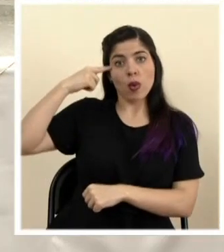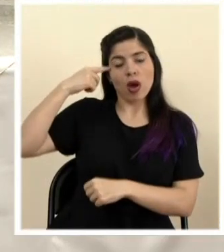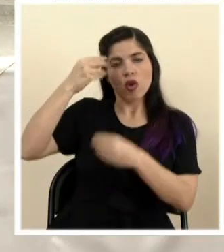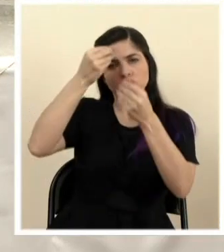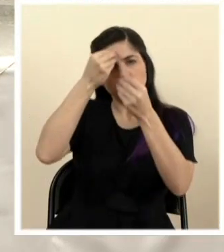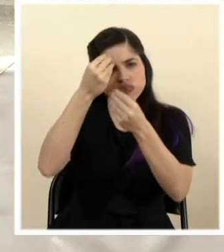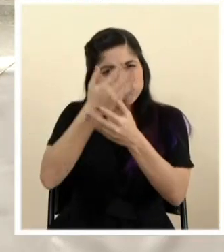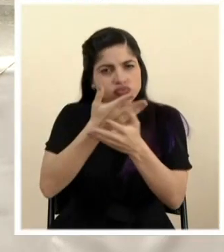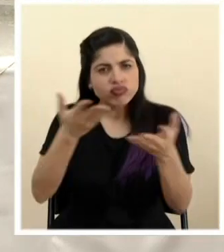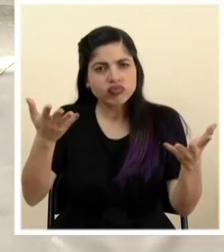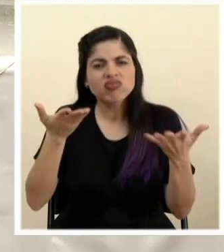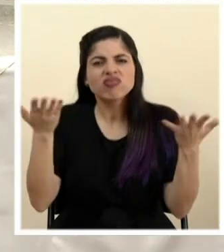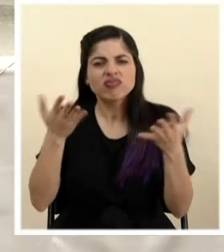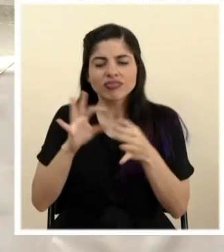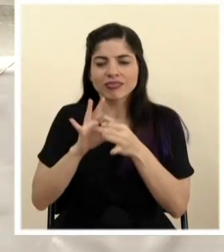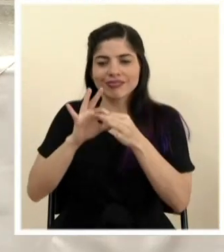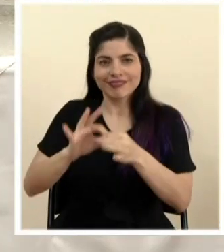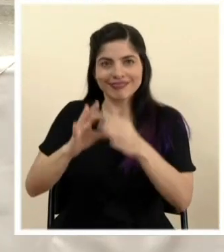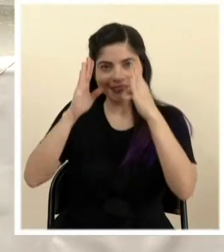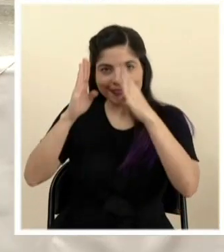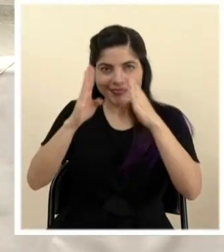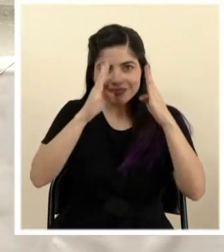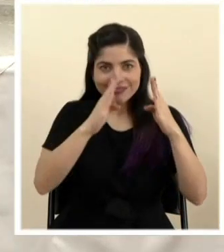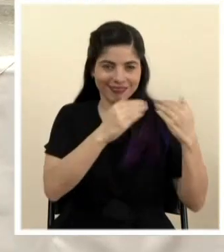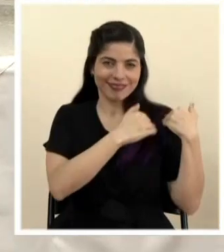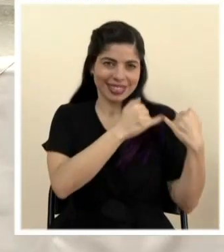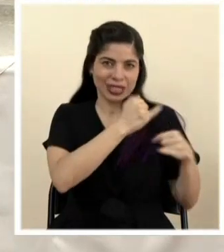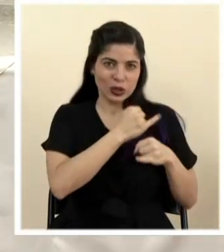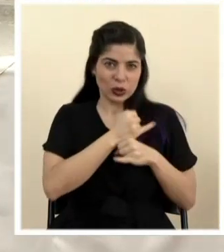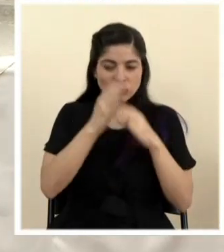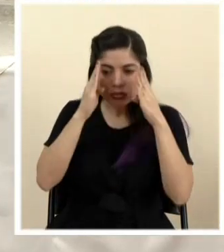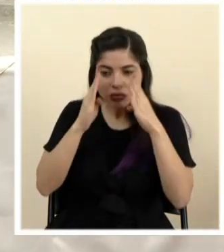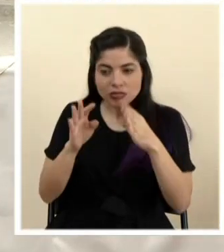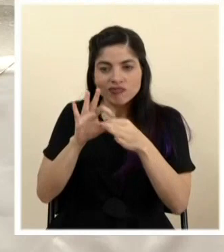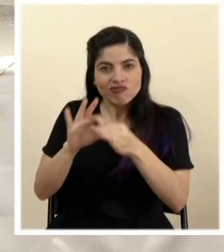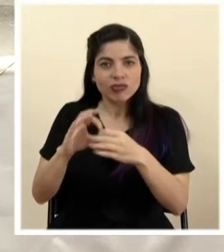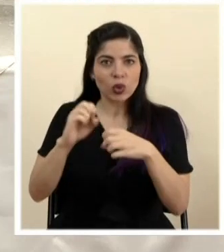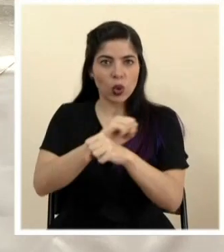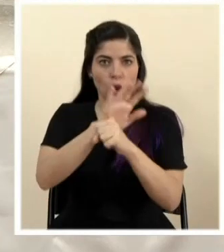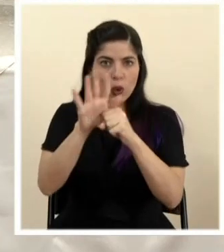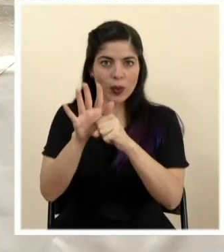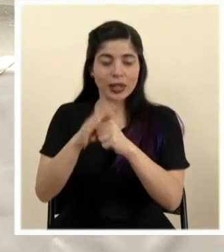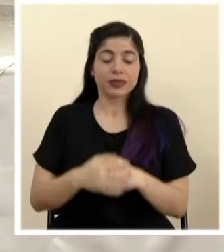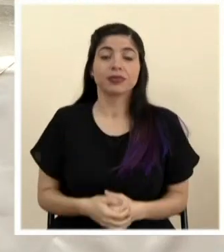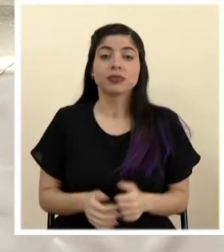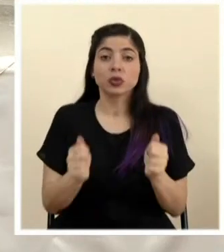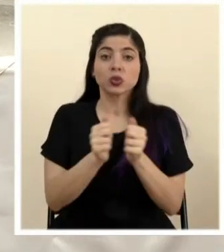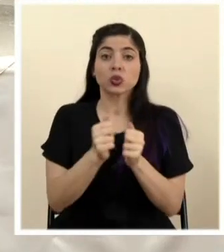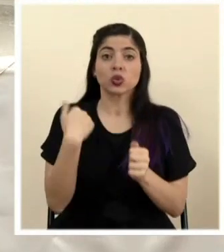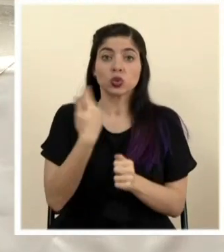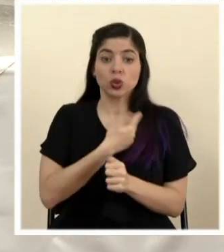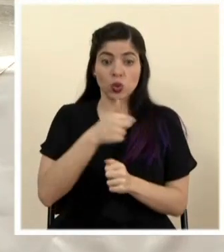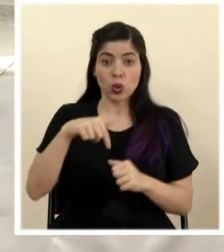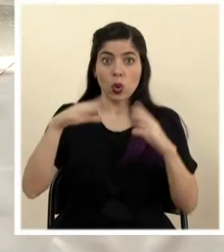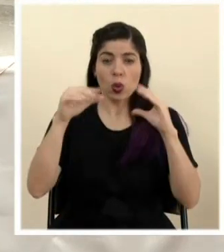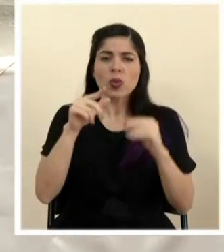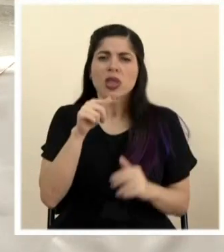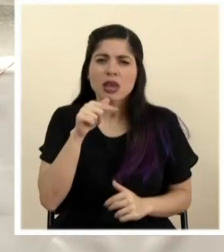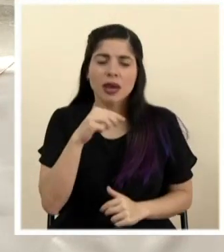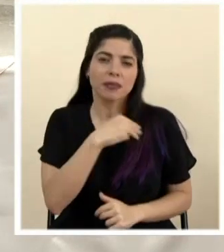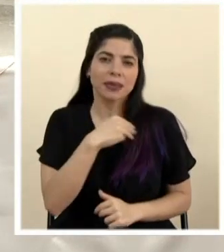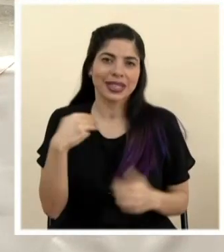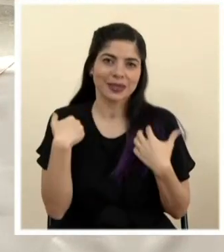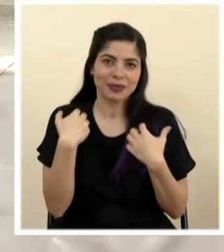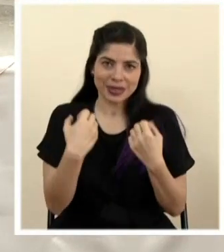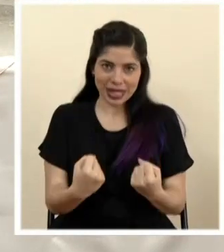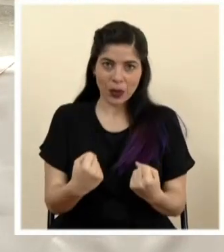ofrecerán el balance de la atención institucional para enfrentar el COVID-19. Nos acompañan esta tarde el ministro de Salud,